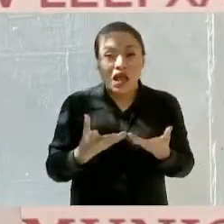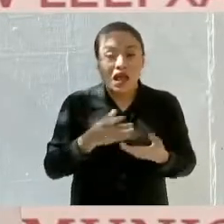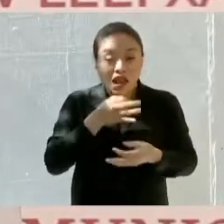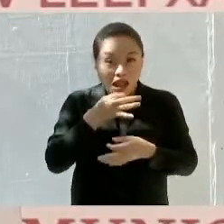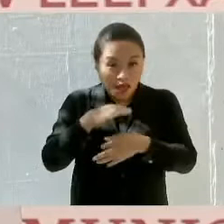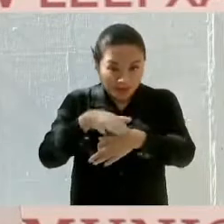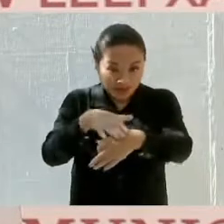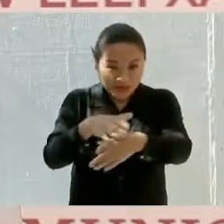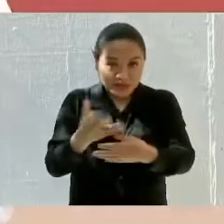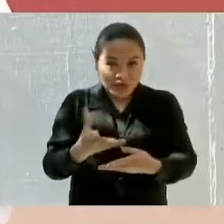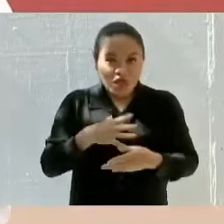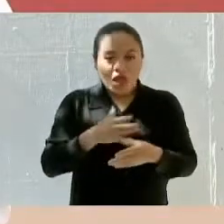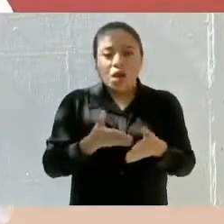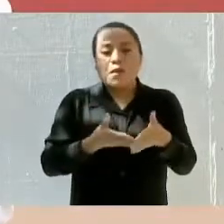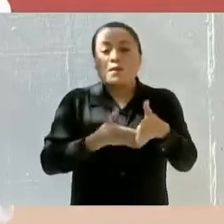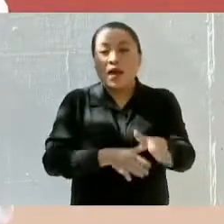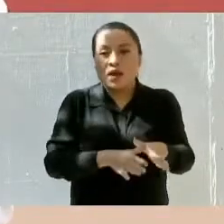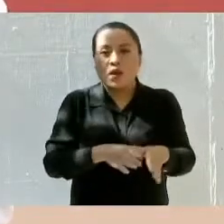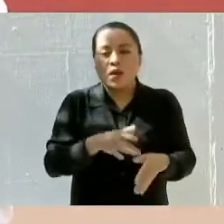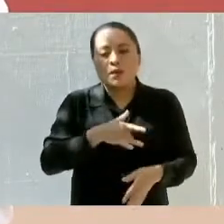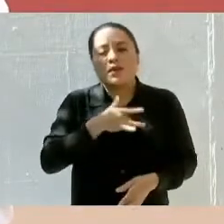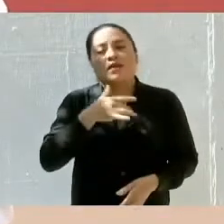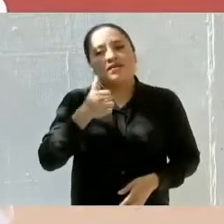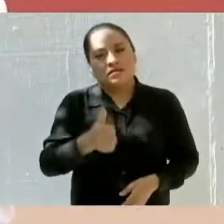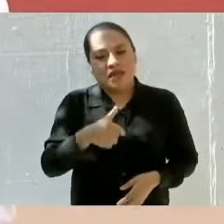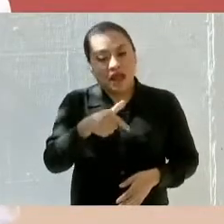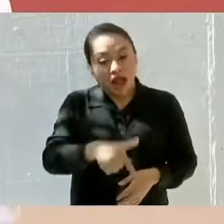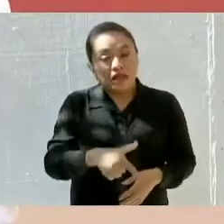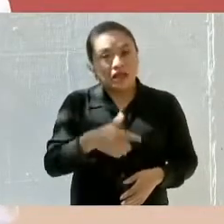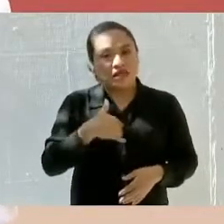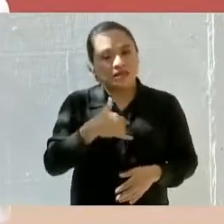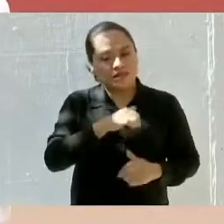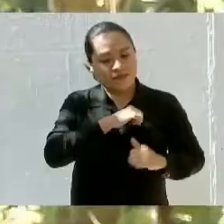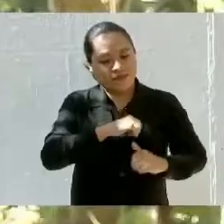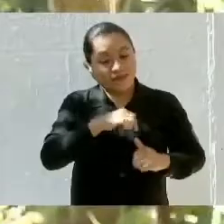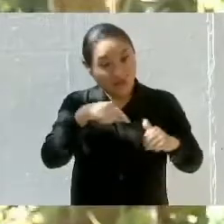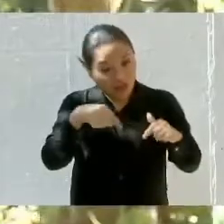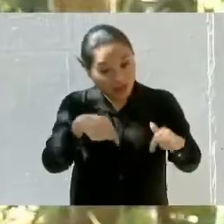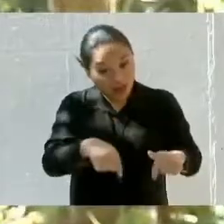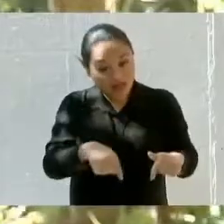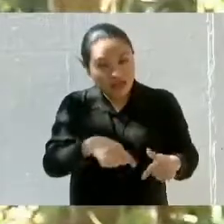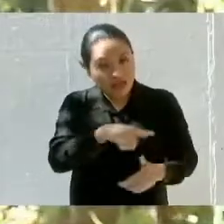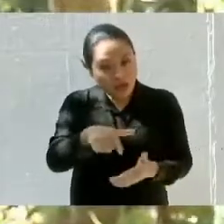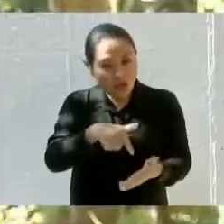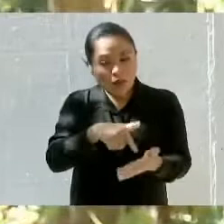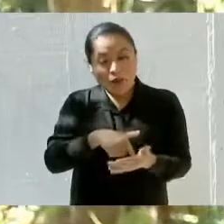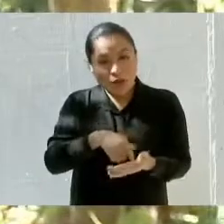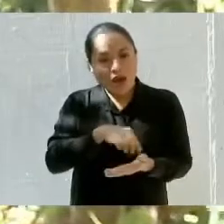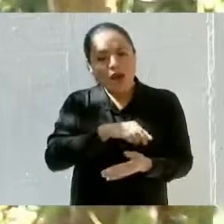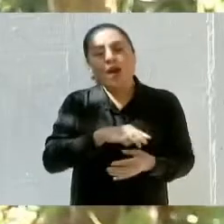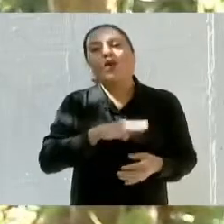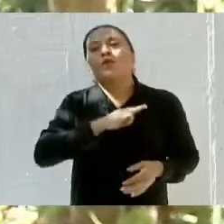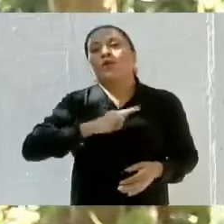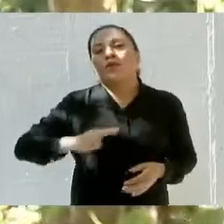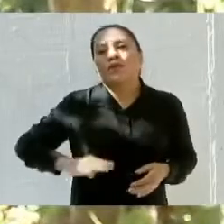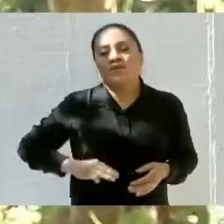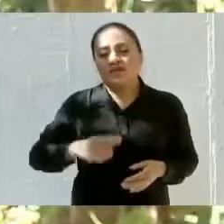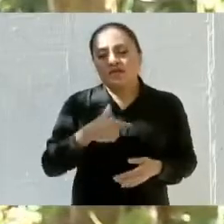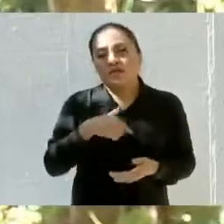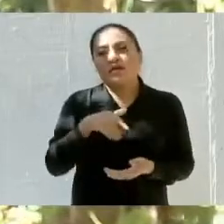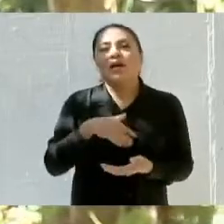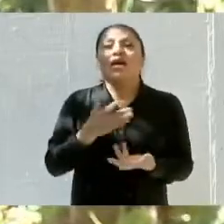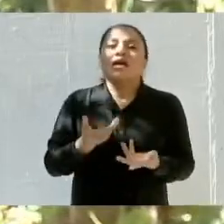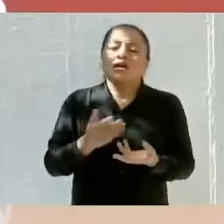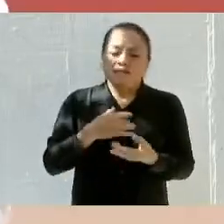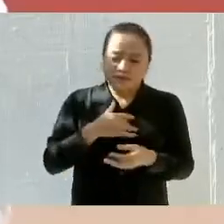la construcción del Banco Bienestar aquí en la cabecera municipal. Por todo eso creo que él tiene el respaldo del pueblo de San Mateo